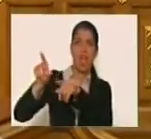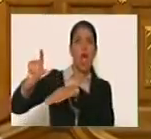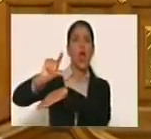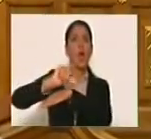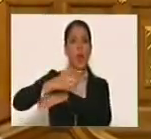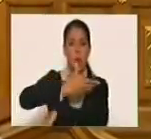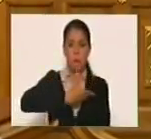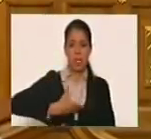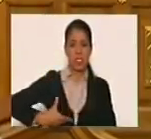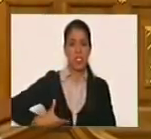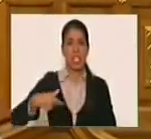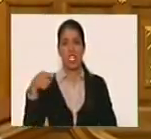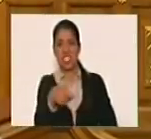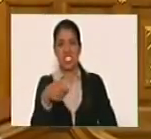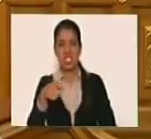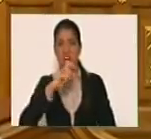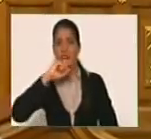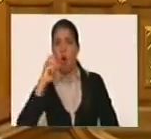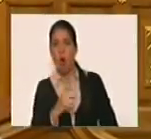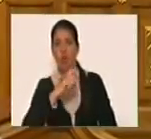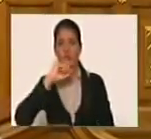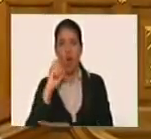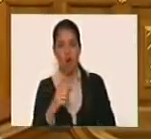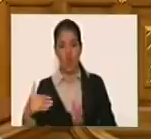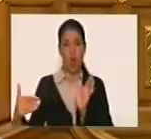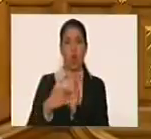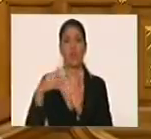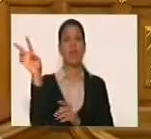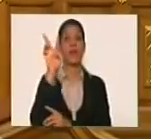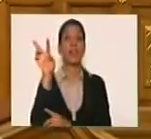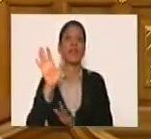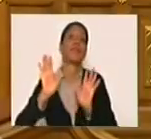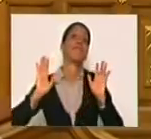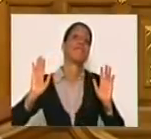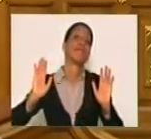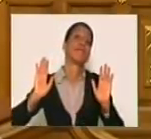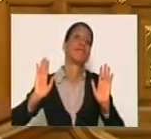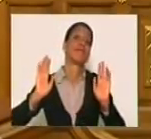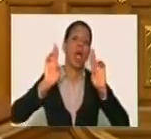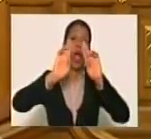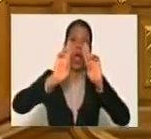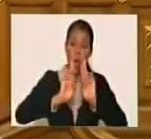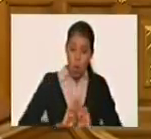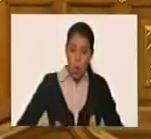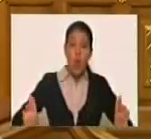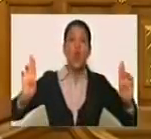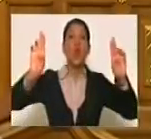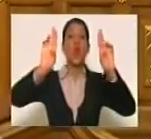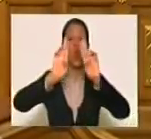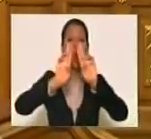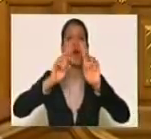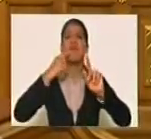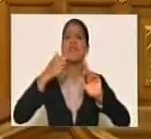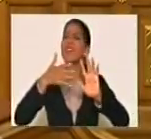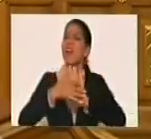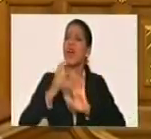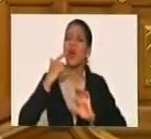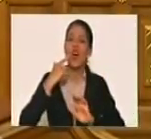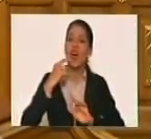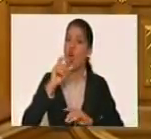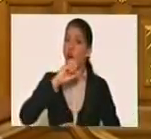justamente a promover el odio contra Venezuela. Bueno, en la UNESCO también fue derrotado el odio en el momento en que esta